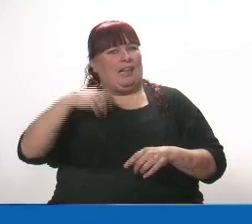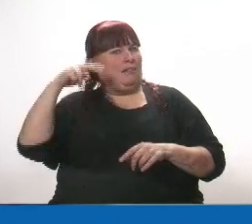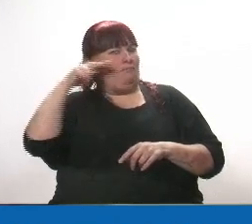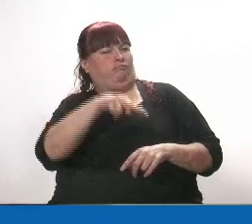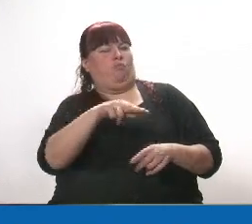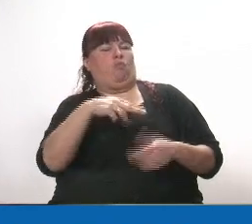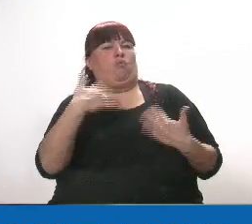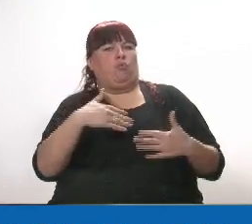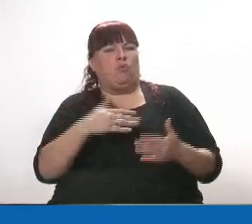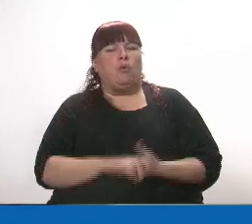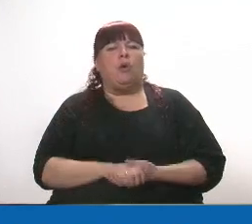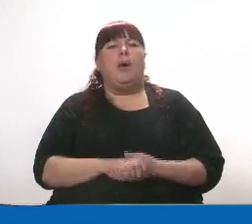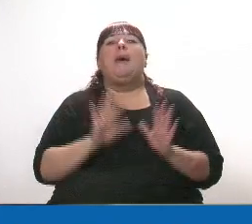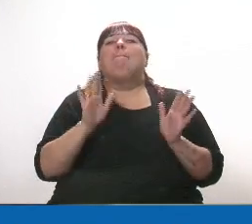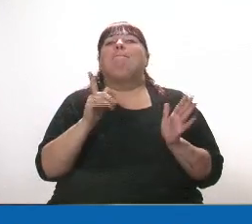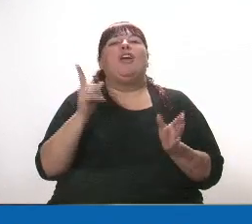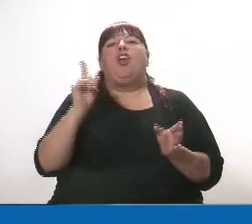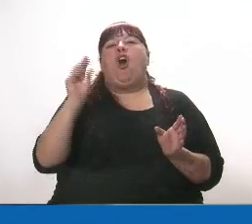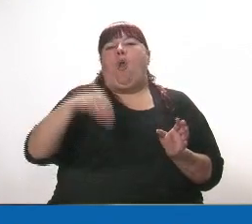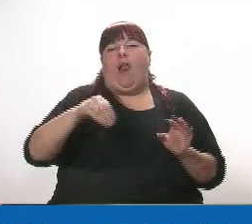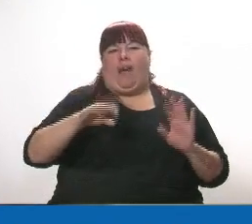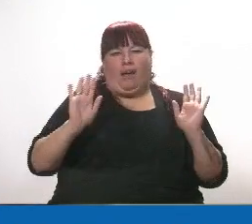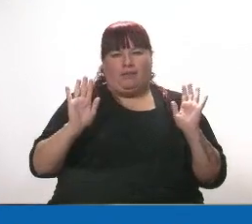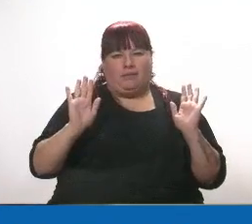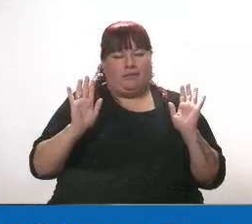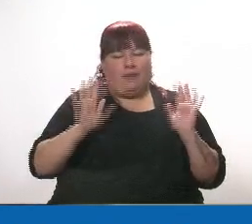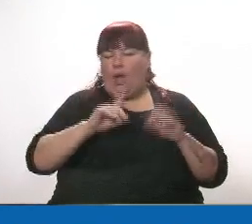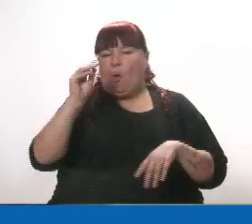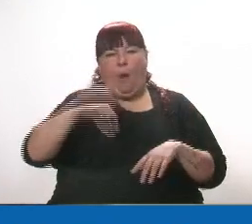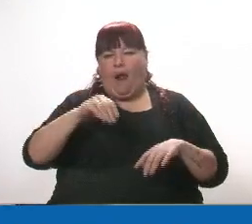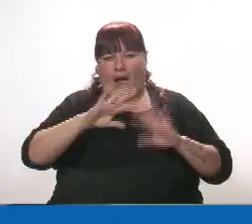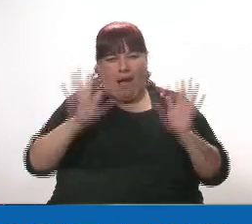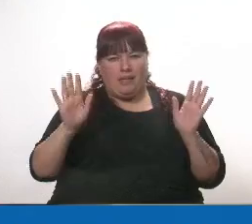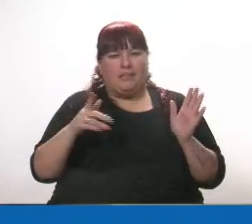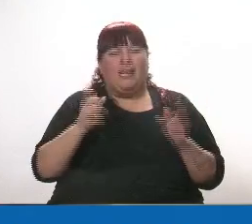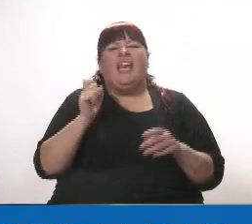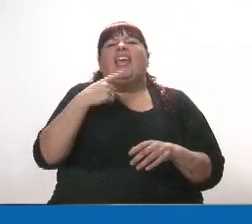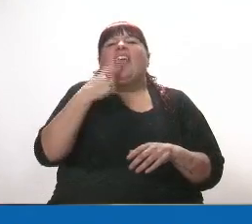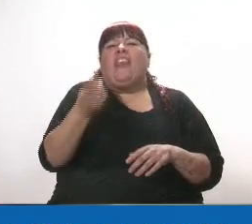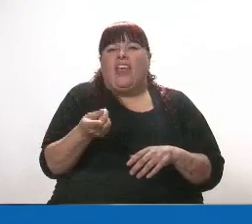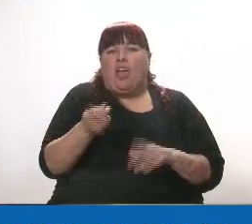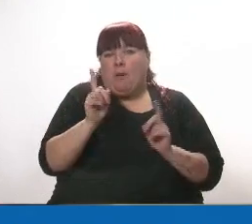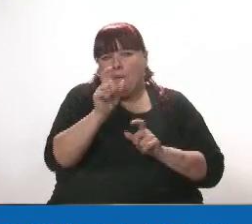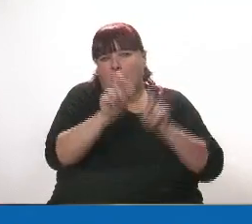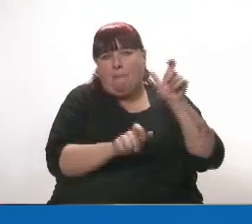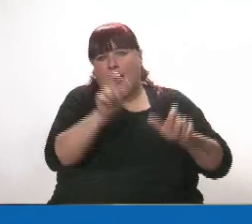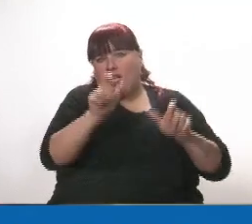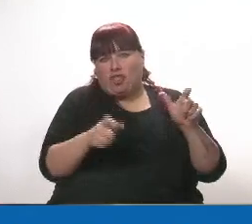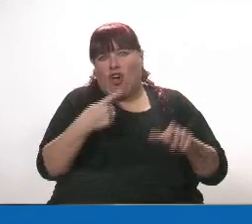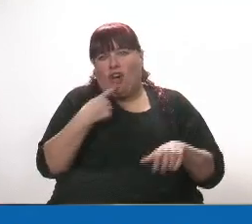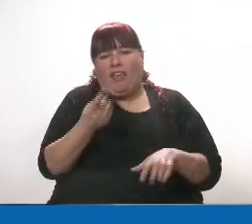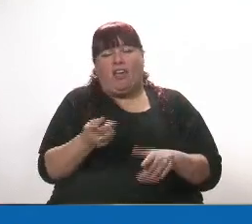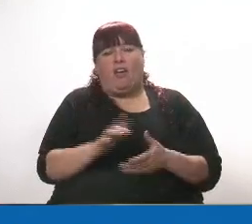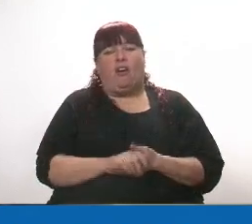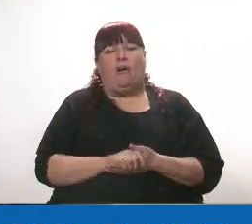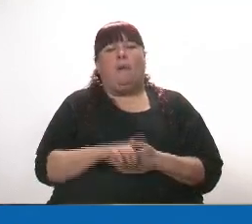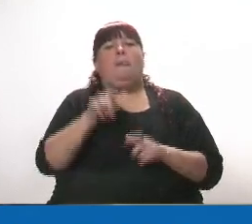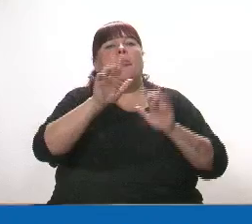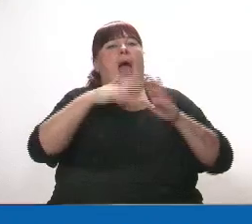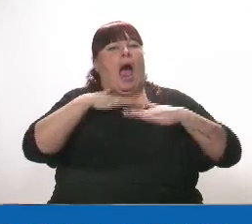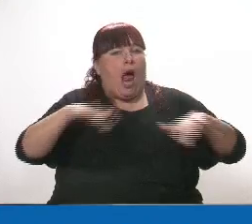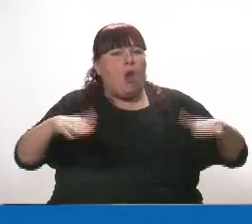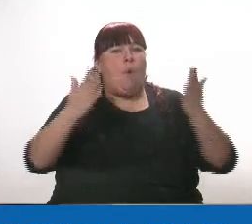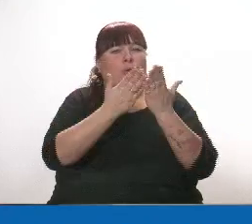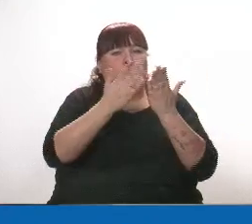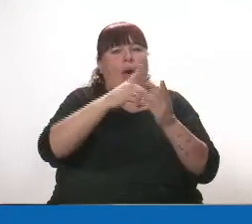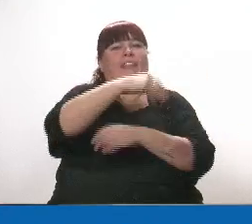argentino pero no es suficiente no es suficiente Y quién dijo eso la gente dijo eso los estudiantes y